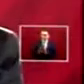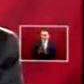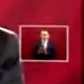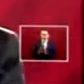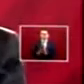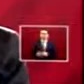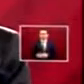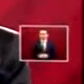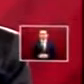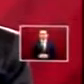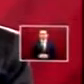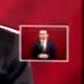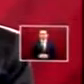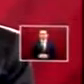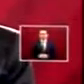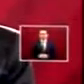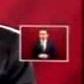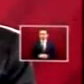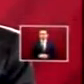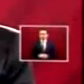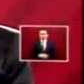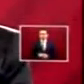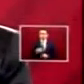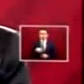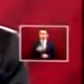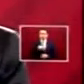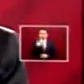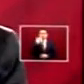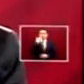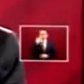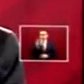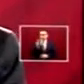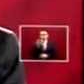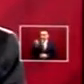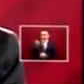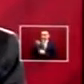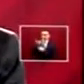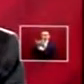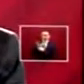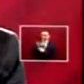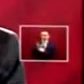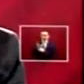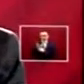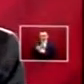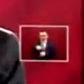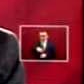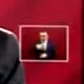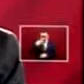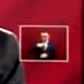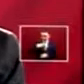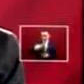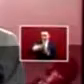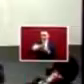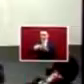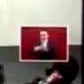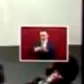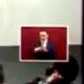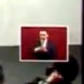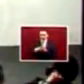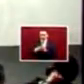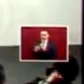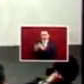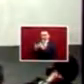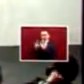grupo de negociación mexicano, está prácticamente cantado que el próximo lunes amaneceremos en México con